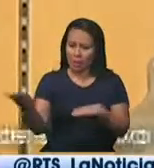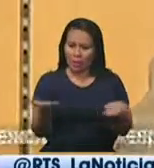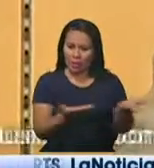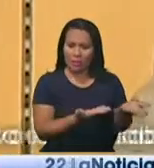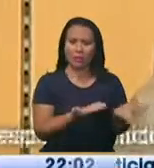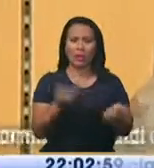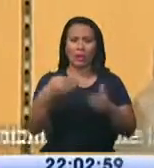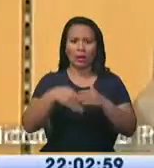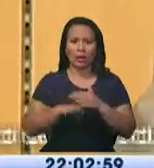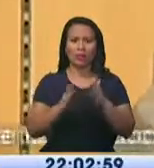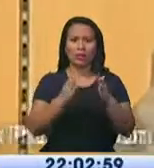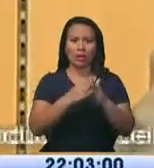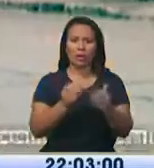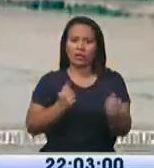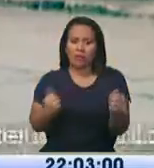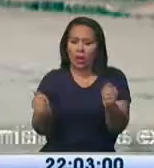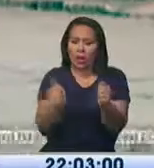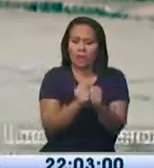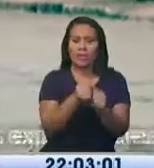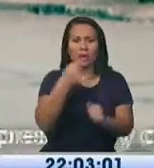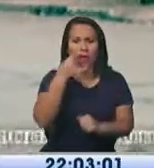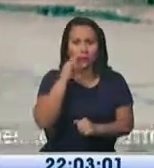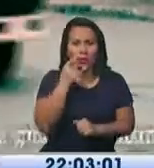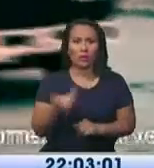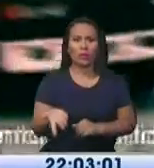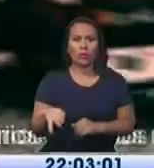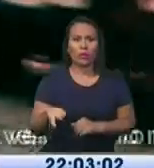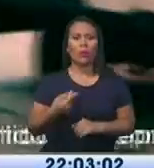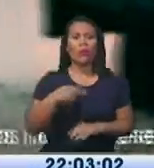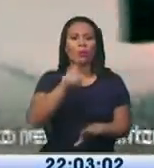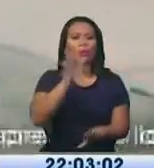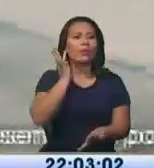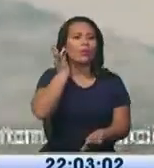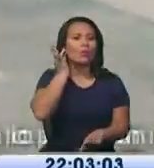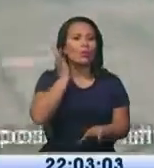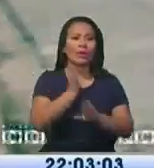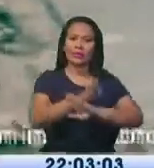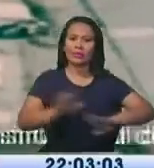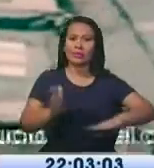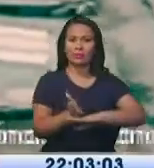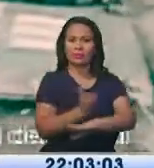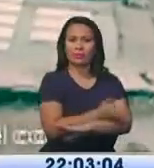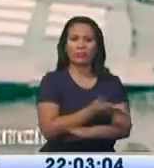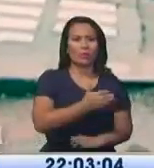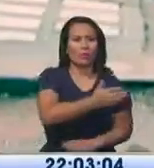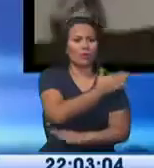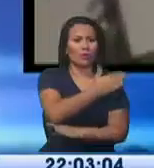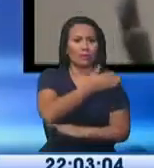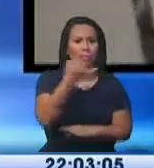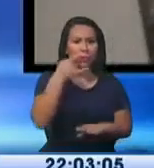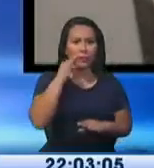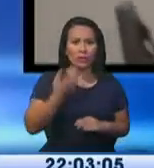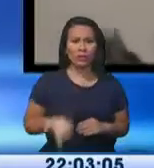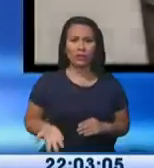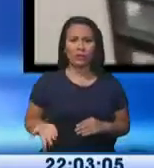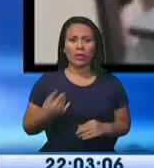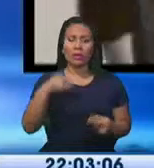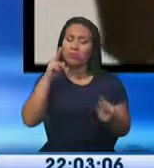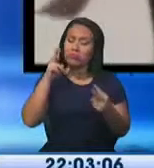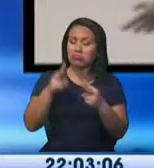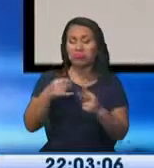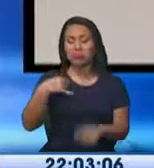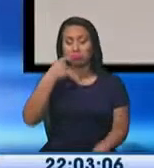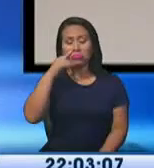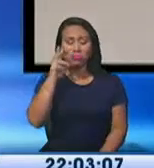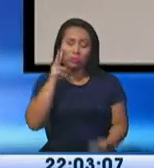casa porque quería acompañarle. Se trataría de una mujer quien ya gozaba de la confianza del menor. El niño, al conocer a esta persona,